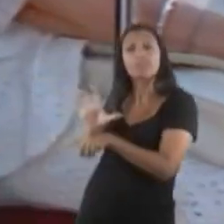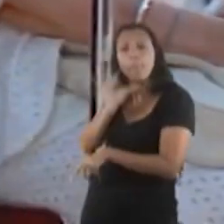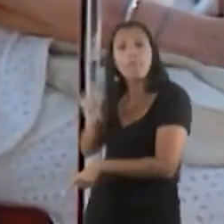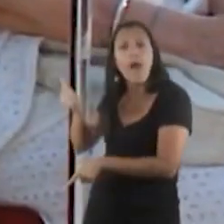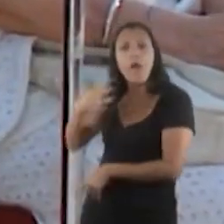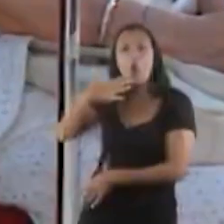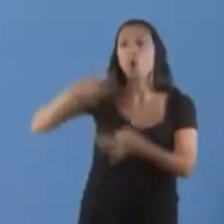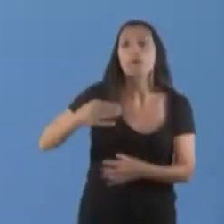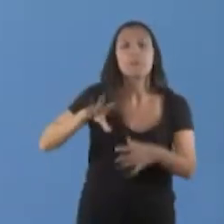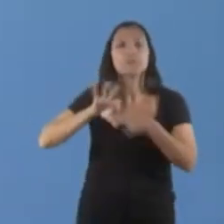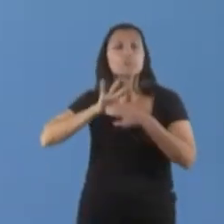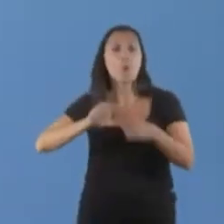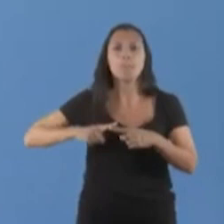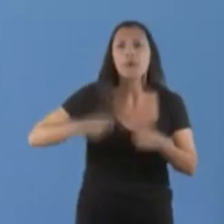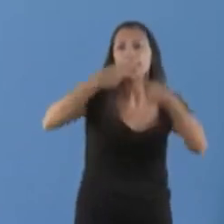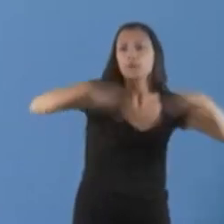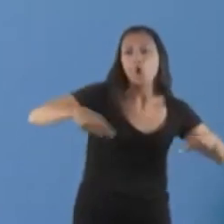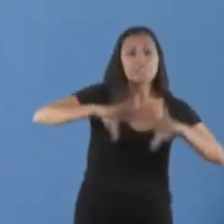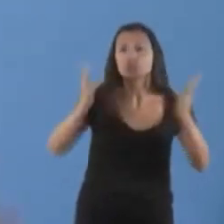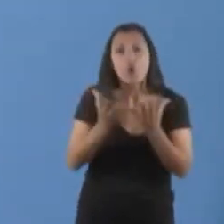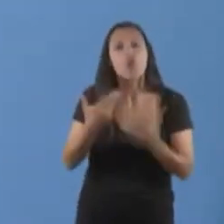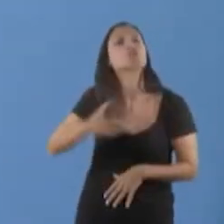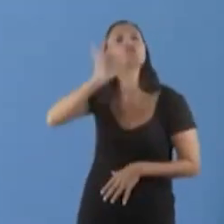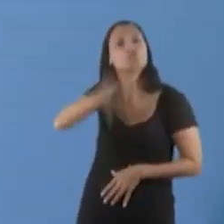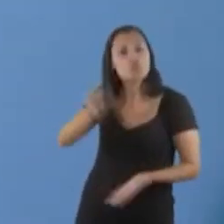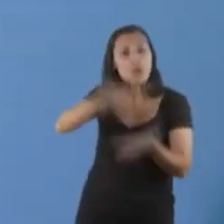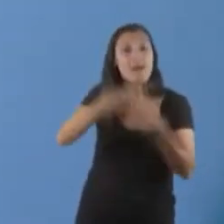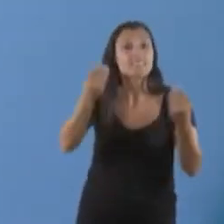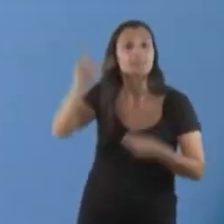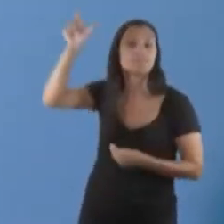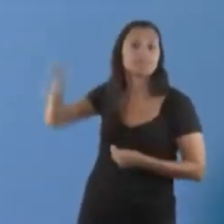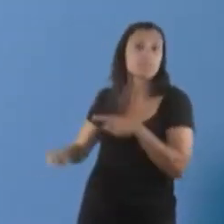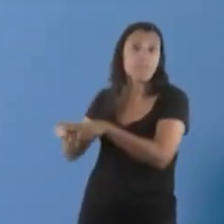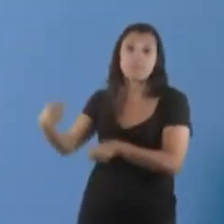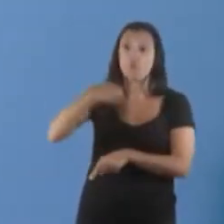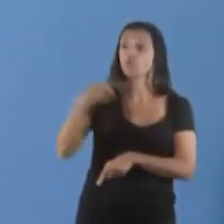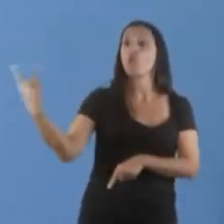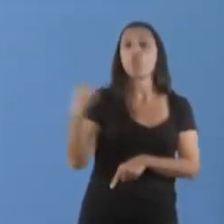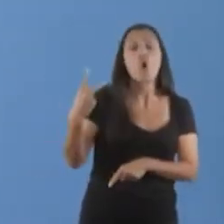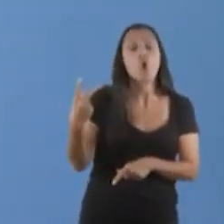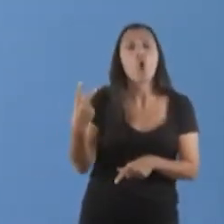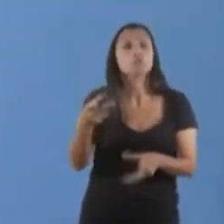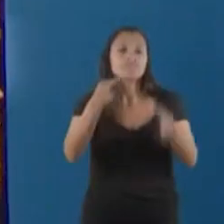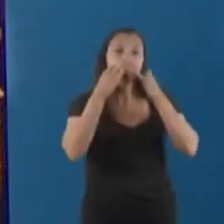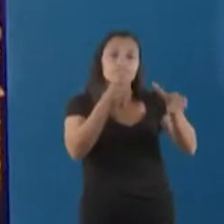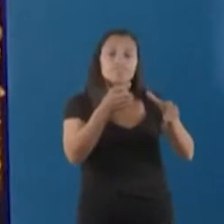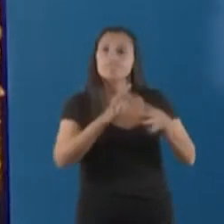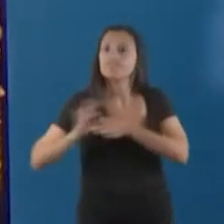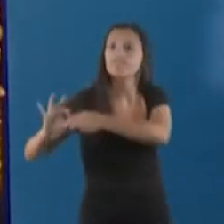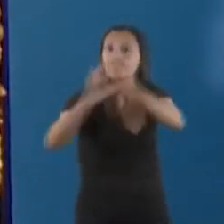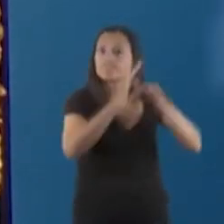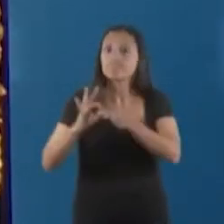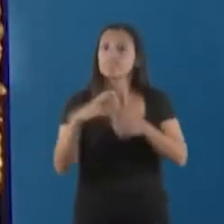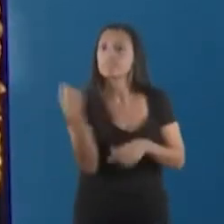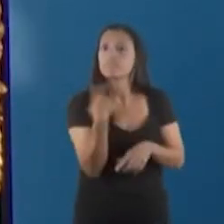tenido políticamente, sé también, además, que es alguien que, como yo, valora mucho la unidad de nuestro espacio y